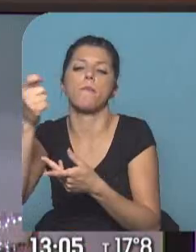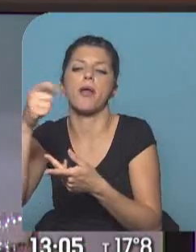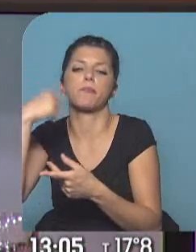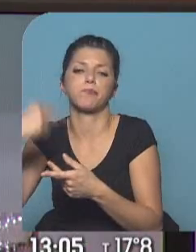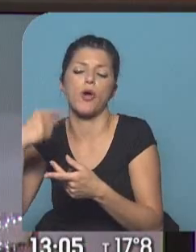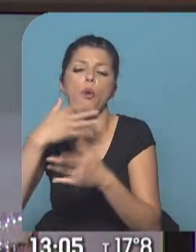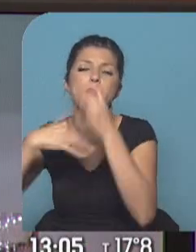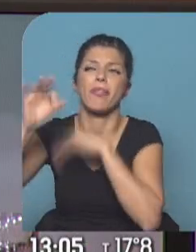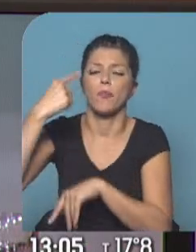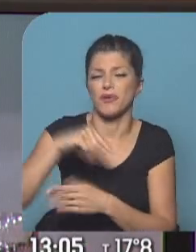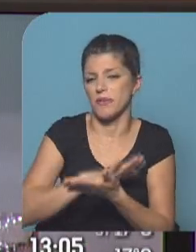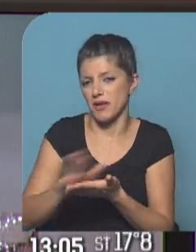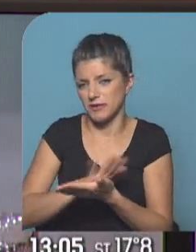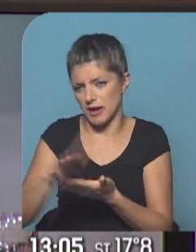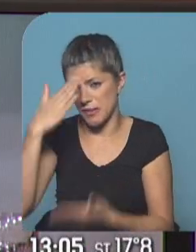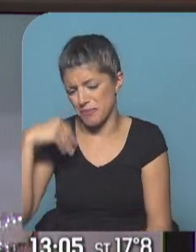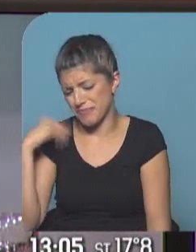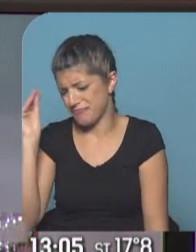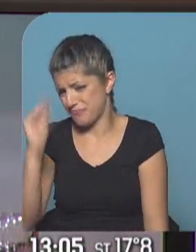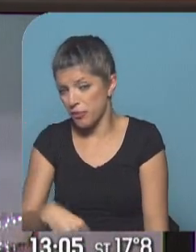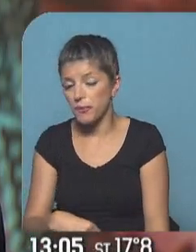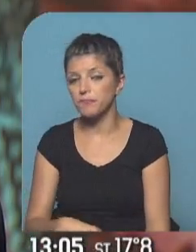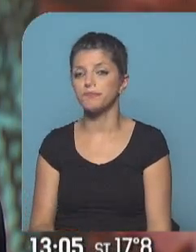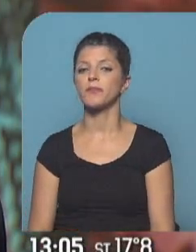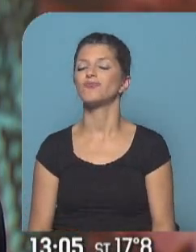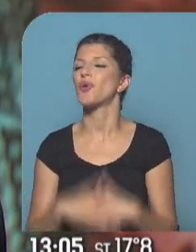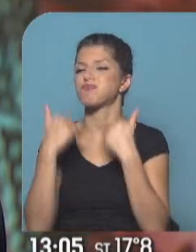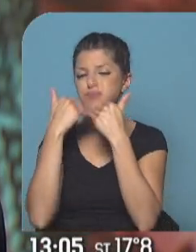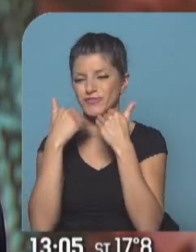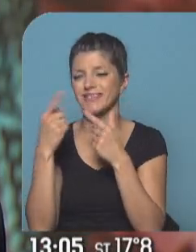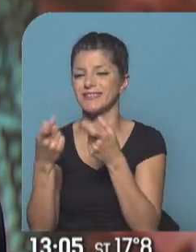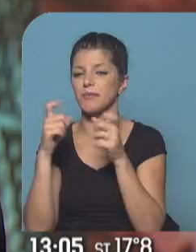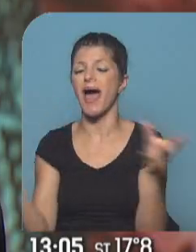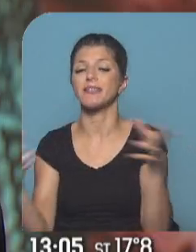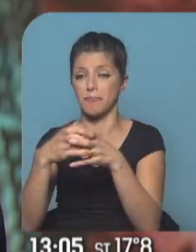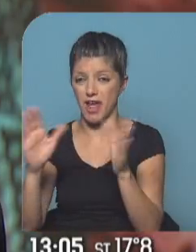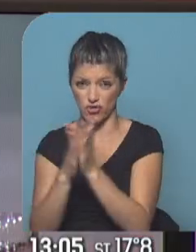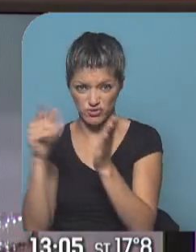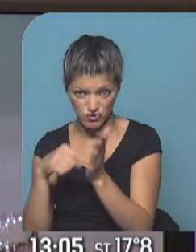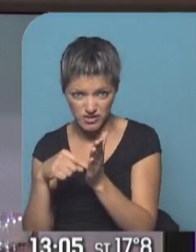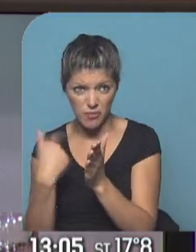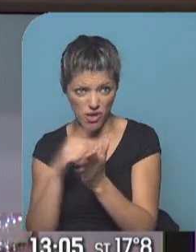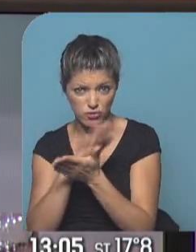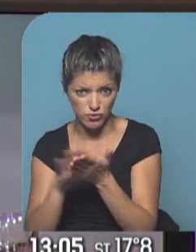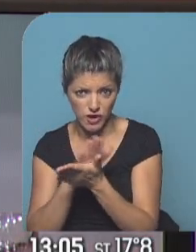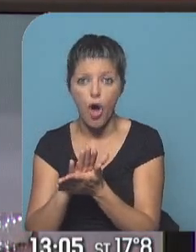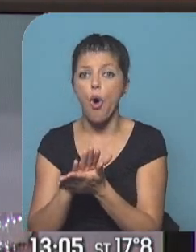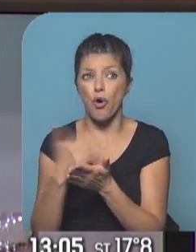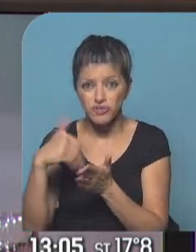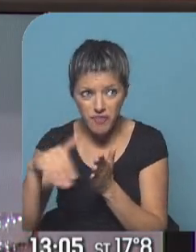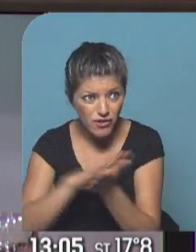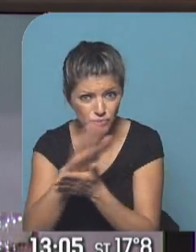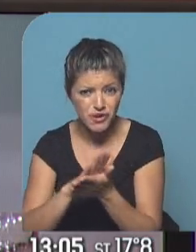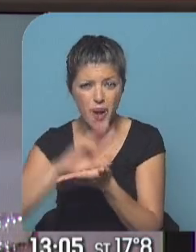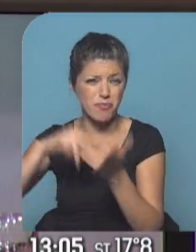No sé si realmente era necesaria una asamblea constituyente para resolver eso y si efectivamente una asamblea constituyente va a resolver lo que no se pudo resolver en tantos años.